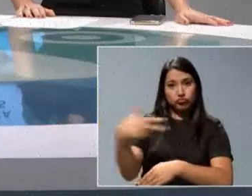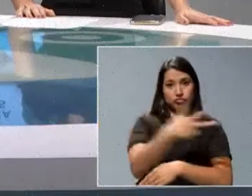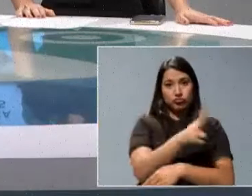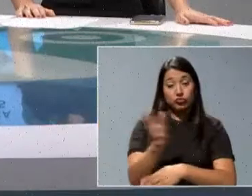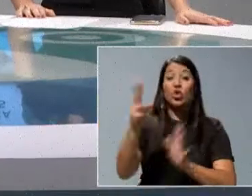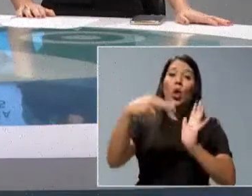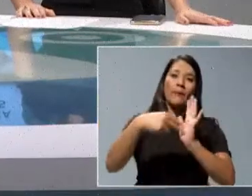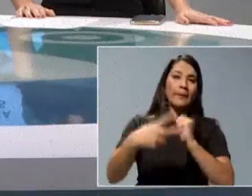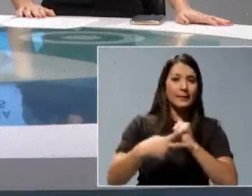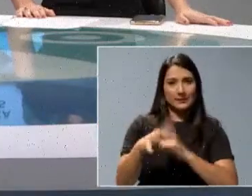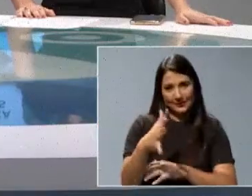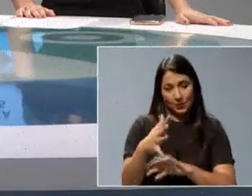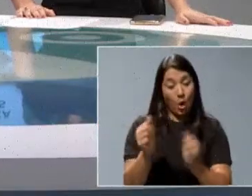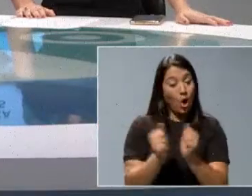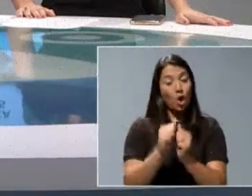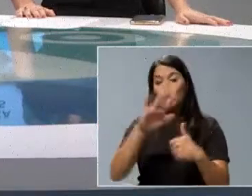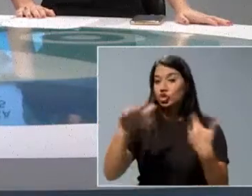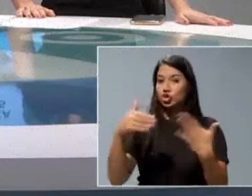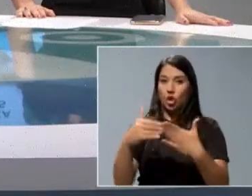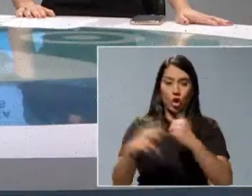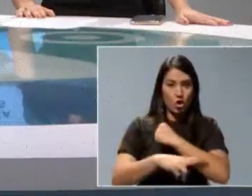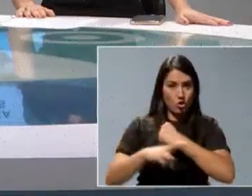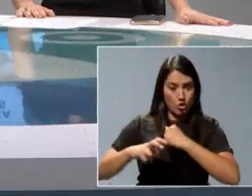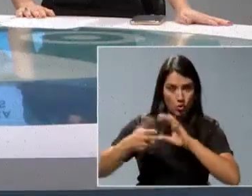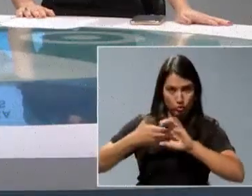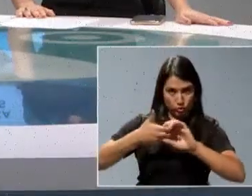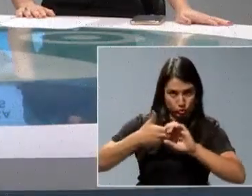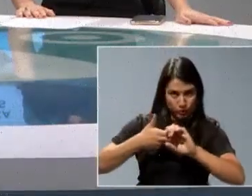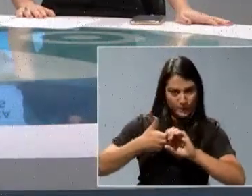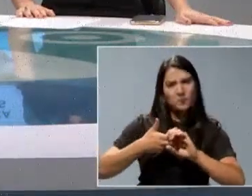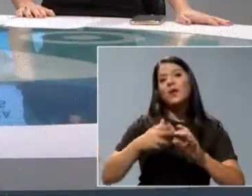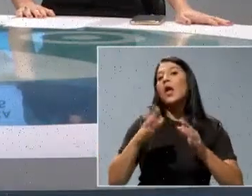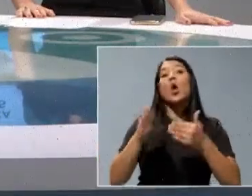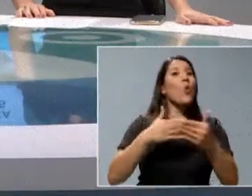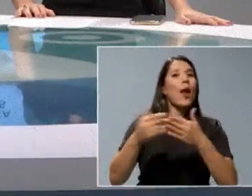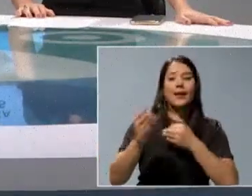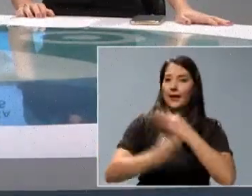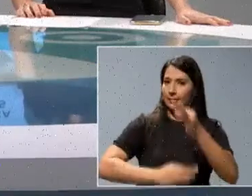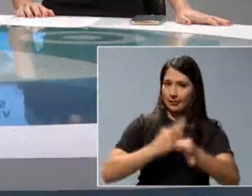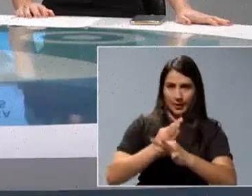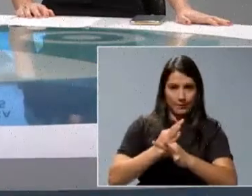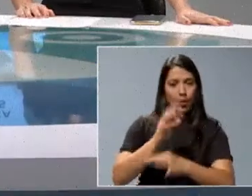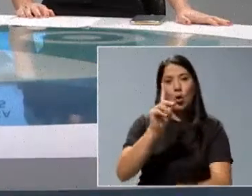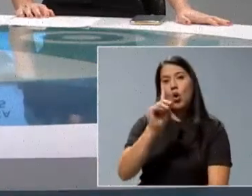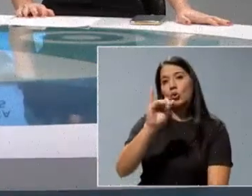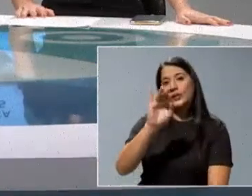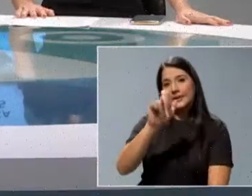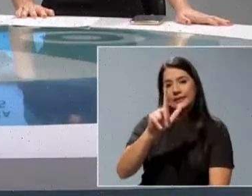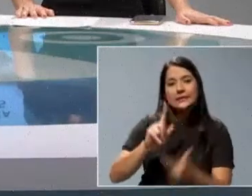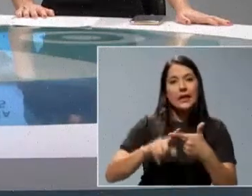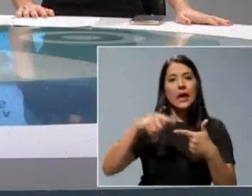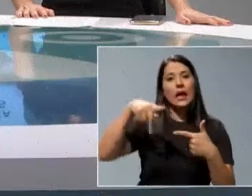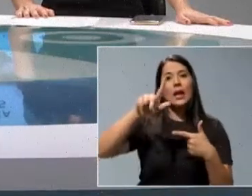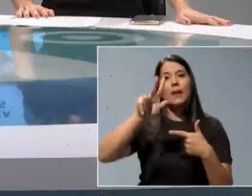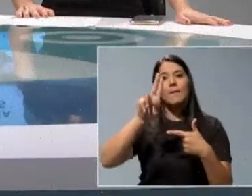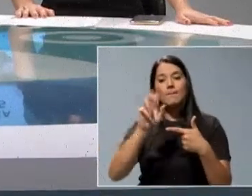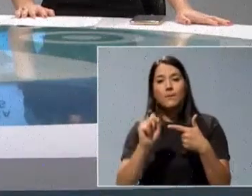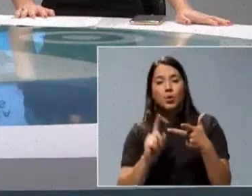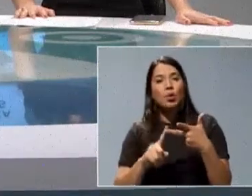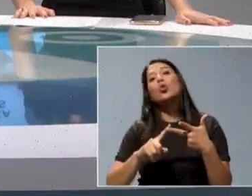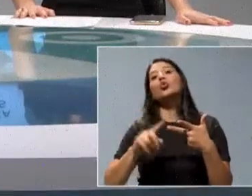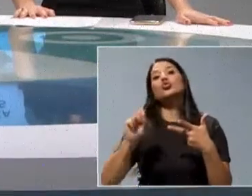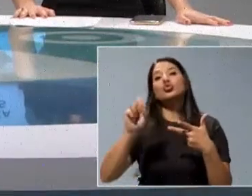también no es todo tipo de combustible. Estamos hablando diésel, gasolina super, la Plus y también estamos hablando de la Jet A1 que es